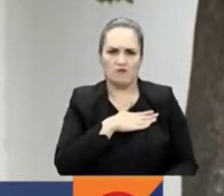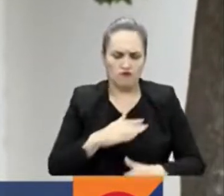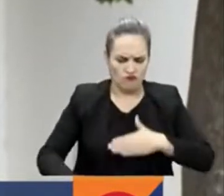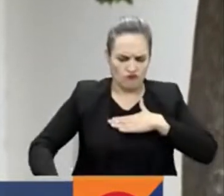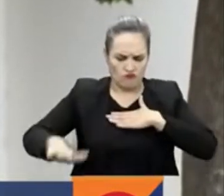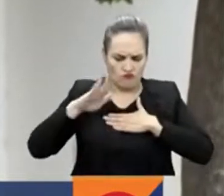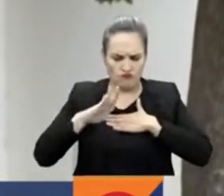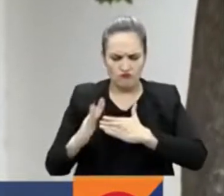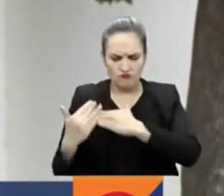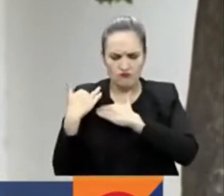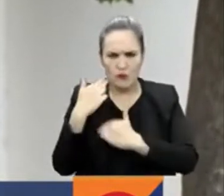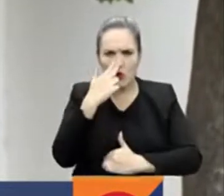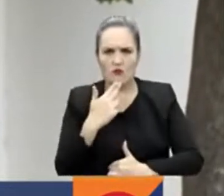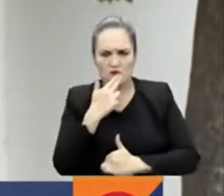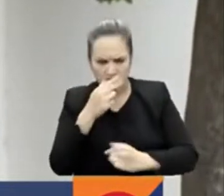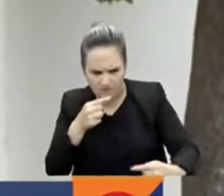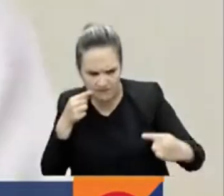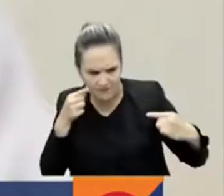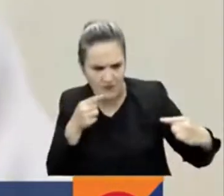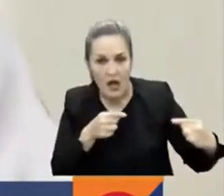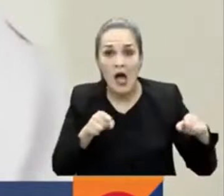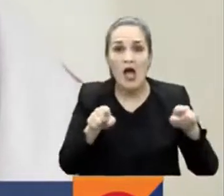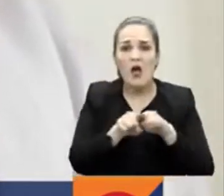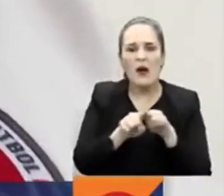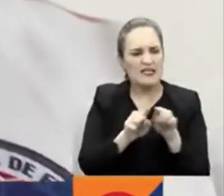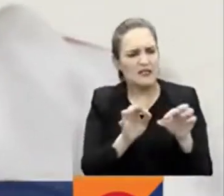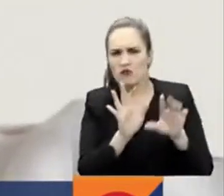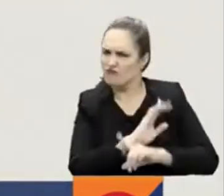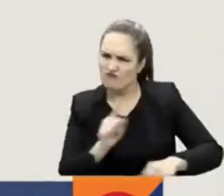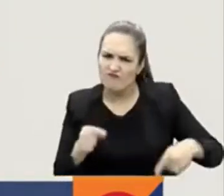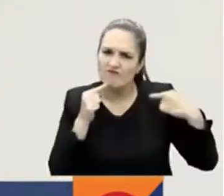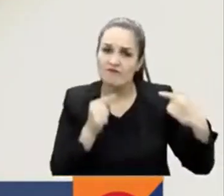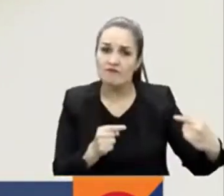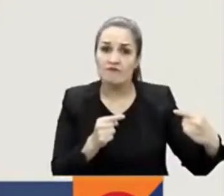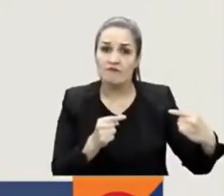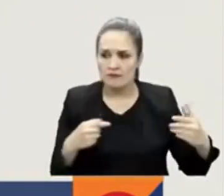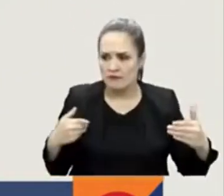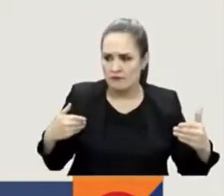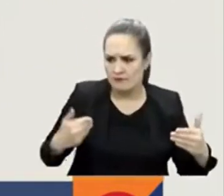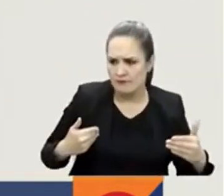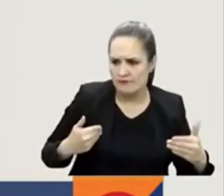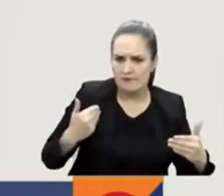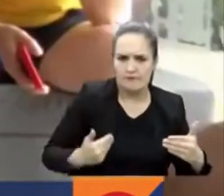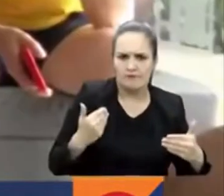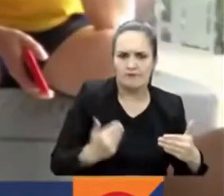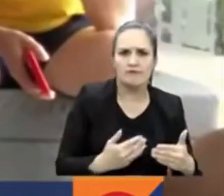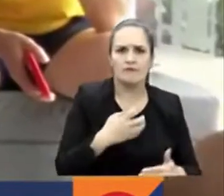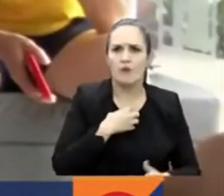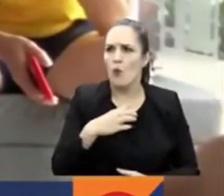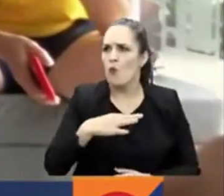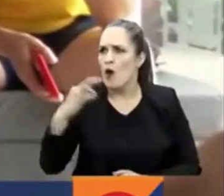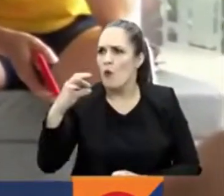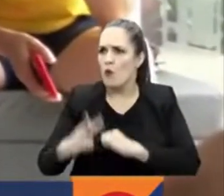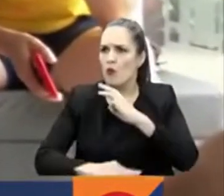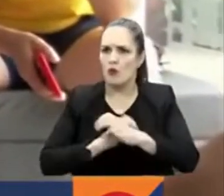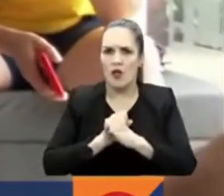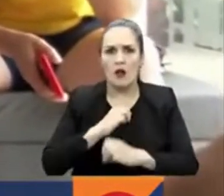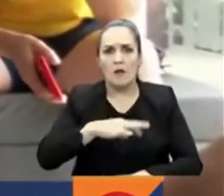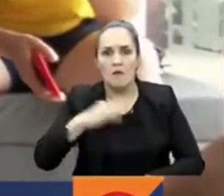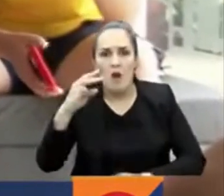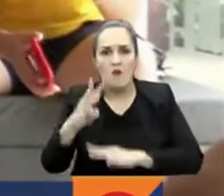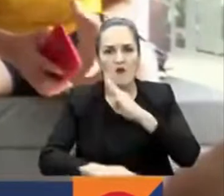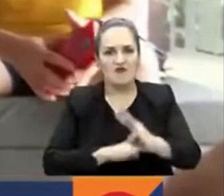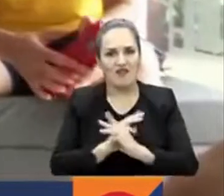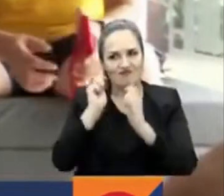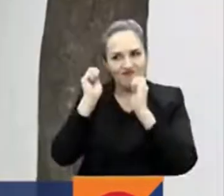misma responsabilidad de un suramericano. Tras 5 años, un subtítulo de Liga Femenina y 2 clasificaciones a mundiales, el profe Fututo quiere